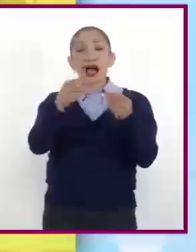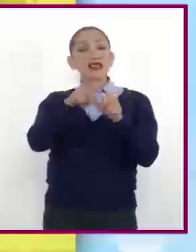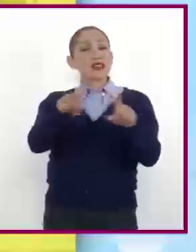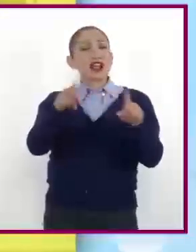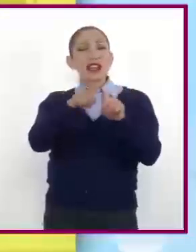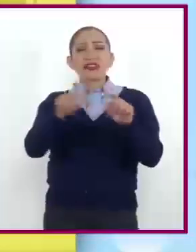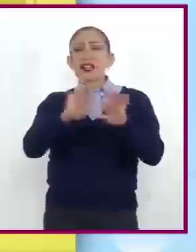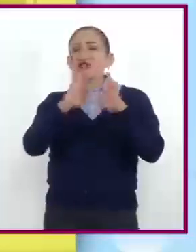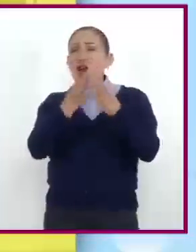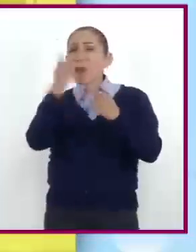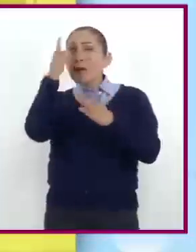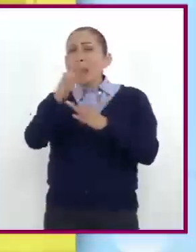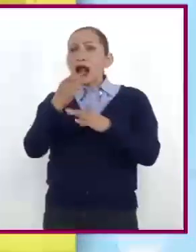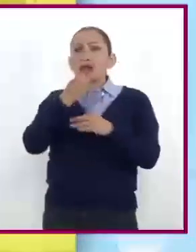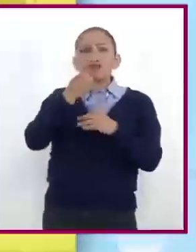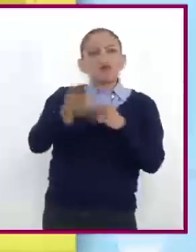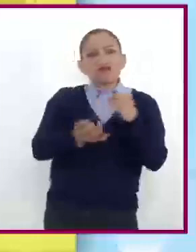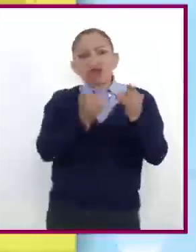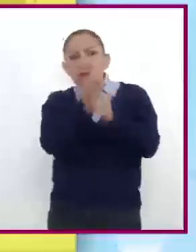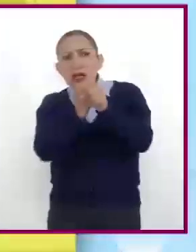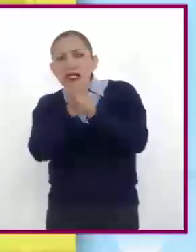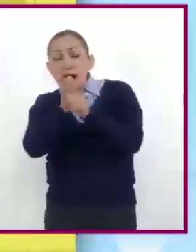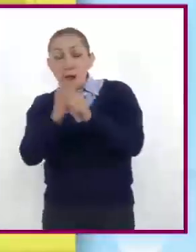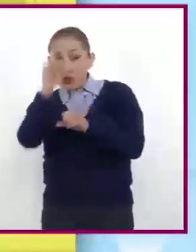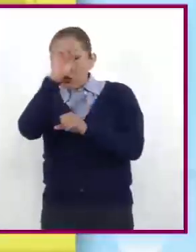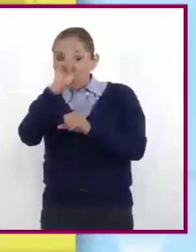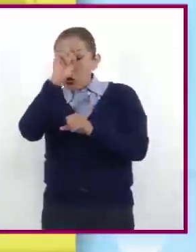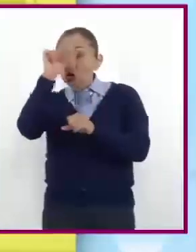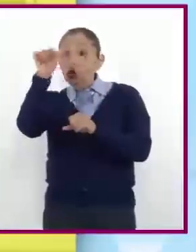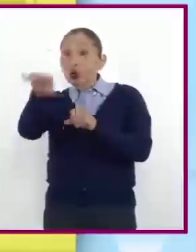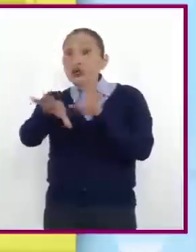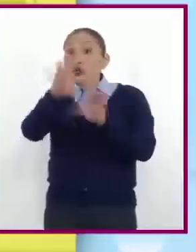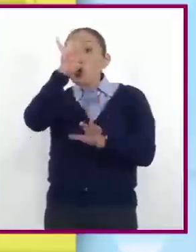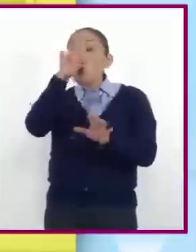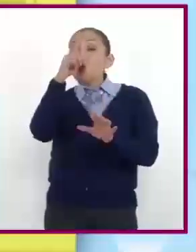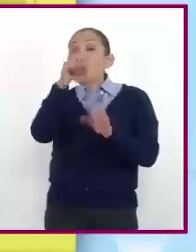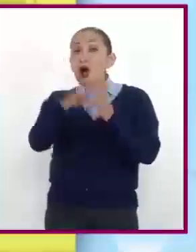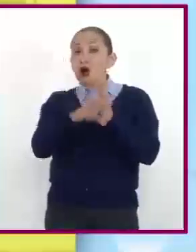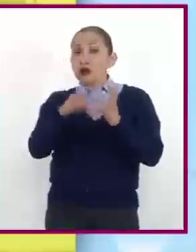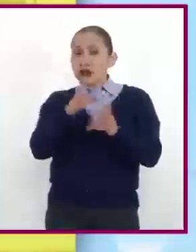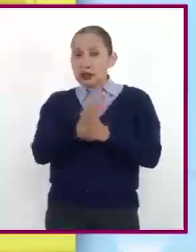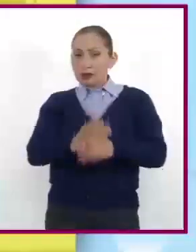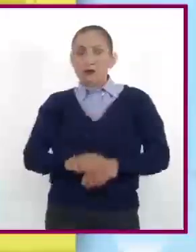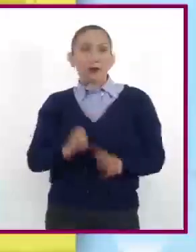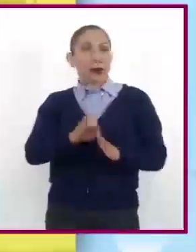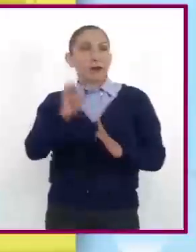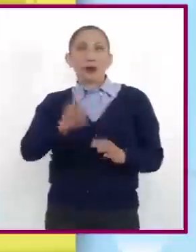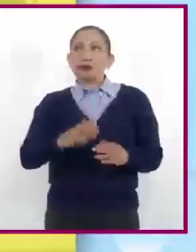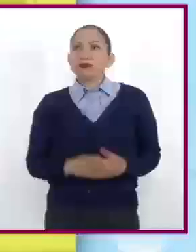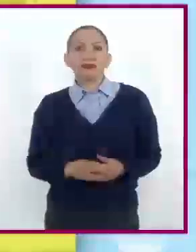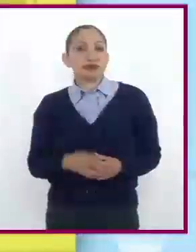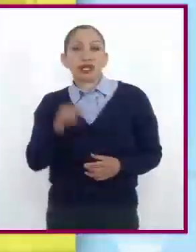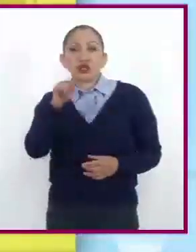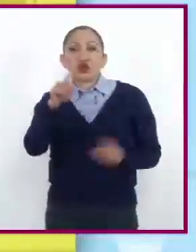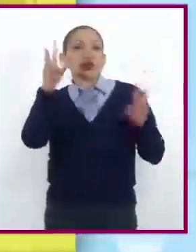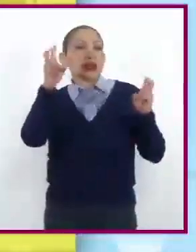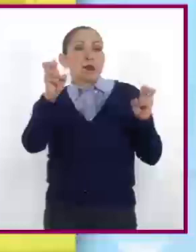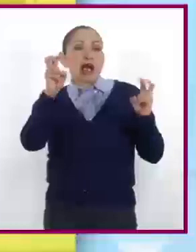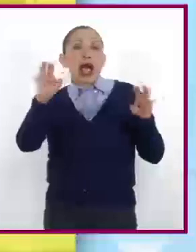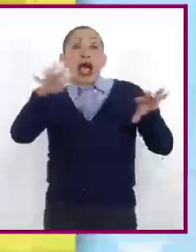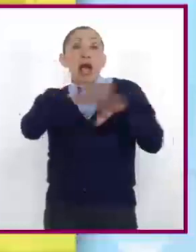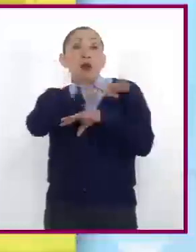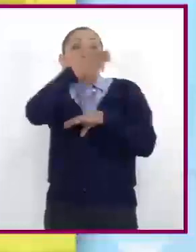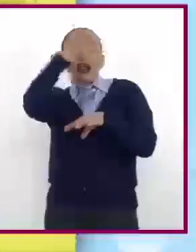múltiples posibilidades para reportear, por lo que les recomendamos que elijan un aspecto de este. Por ejemplo, si el tema es el